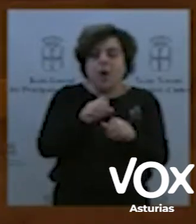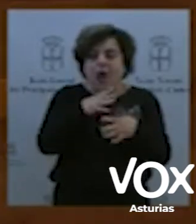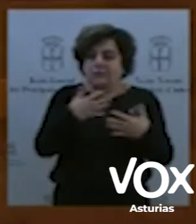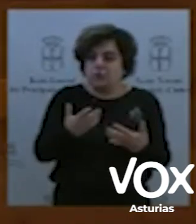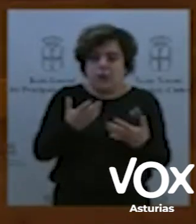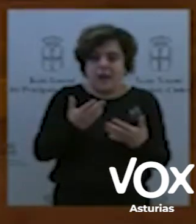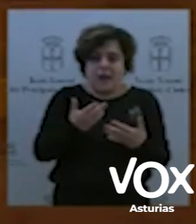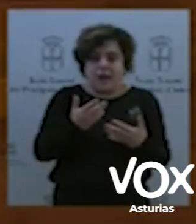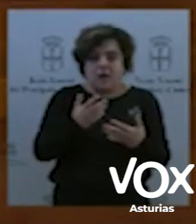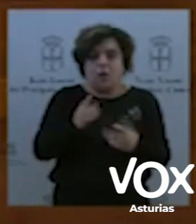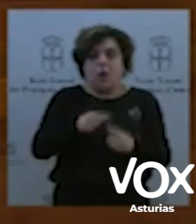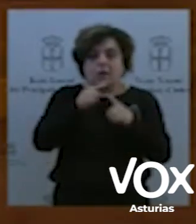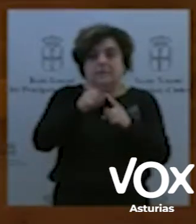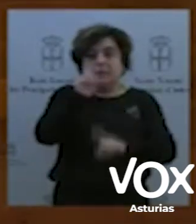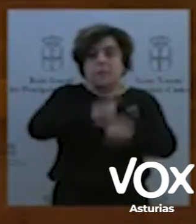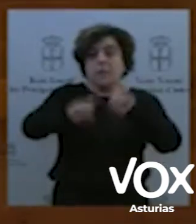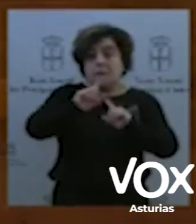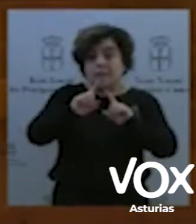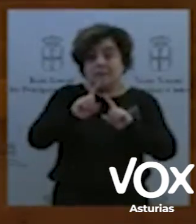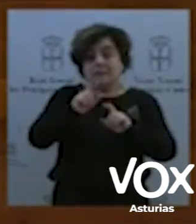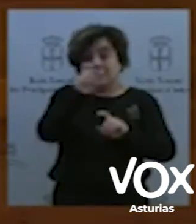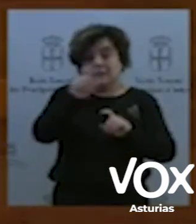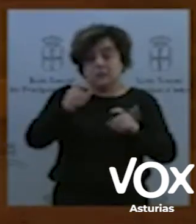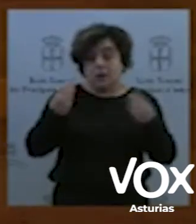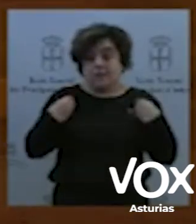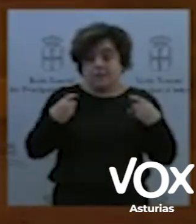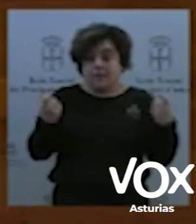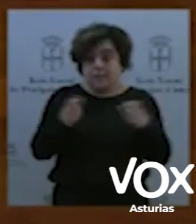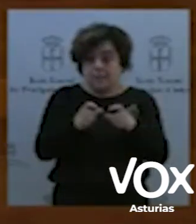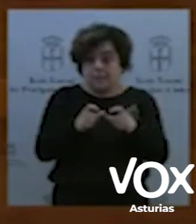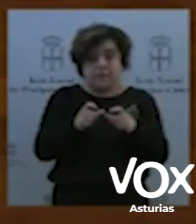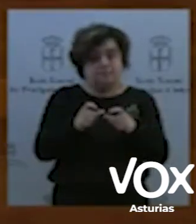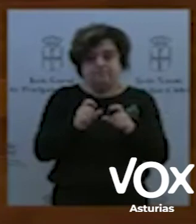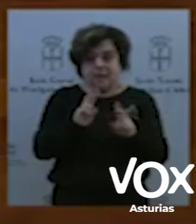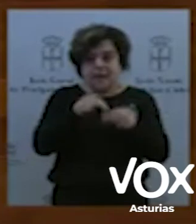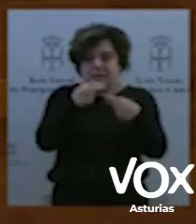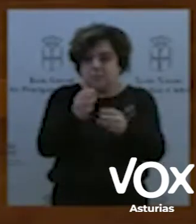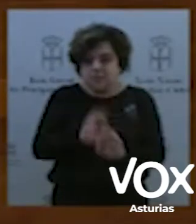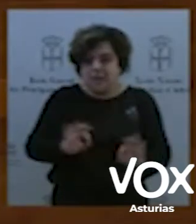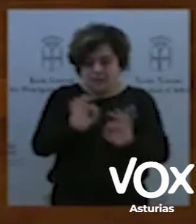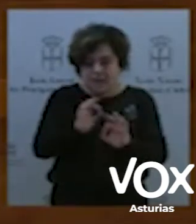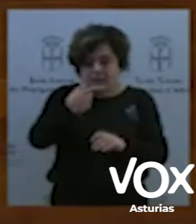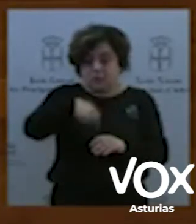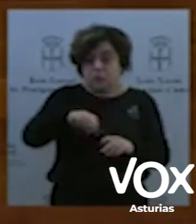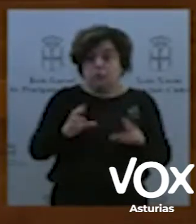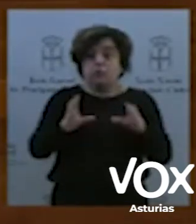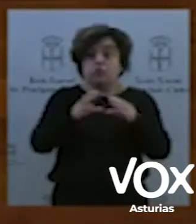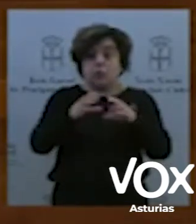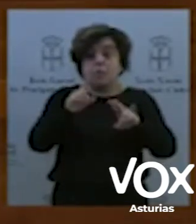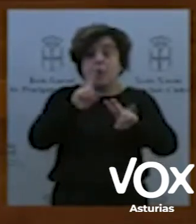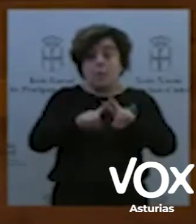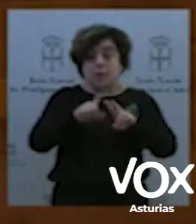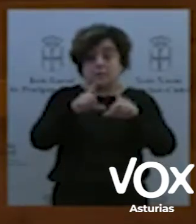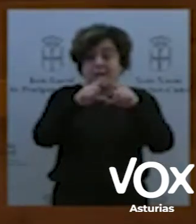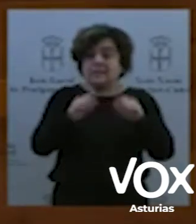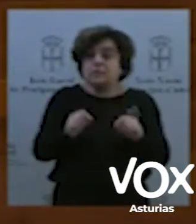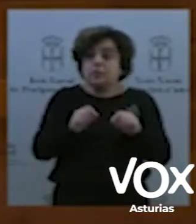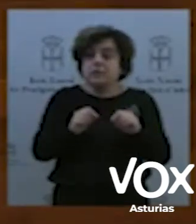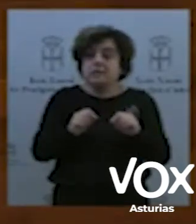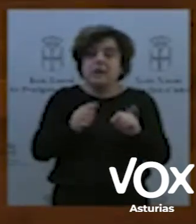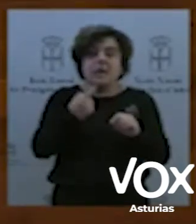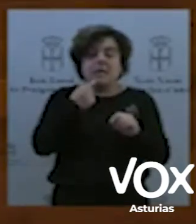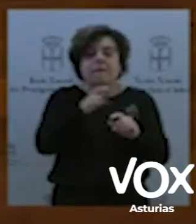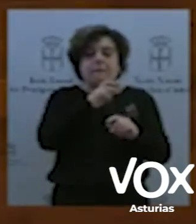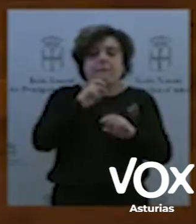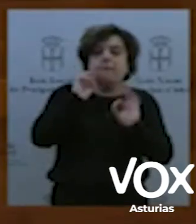demográficos. Vox Asturias, señorías, se postula como valedor de la familia,